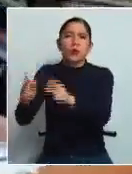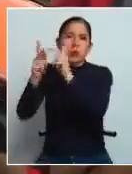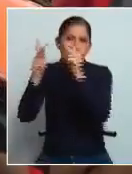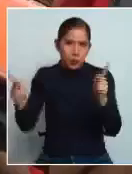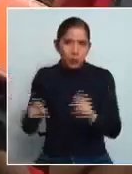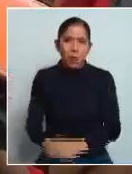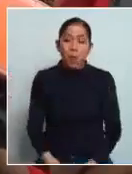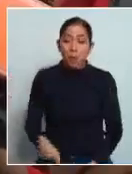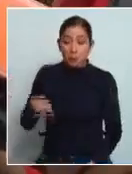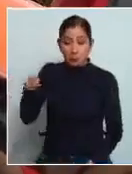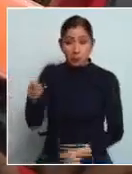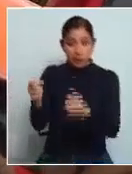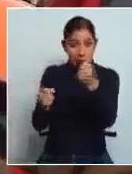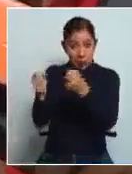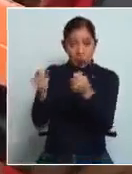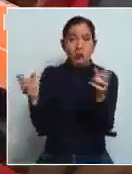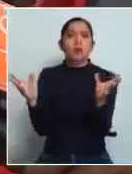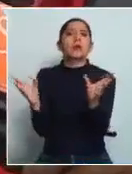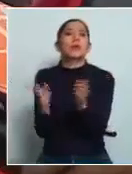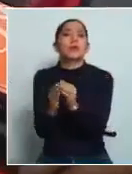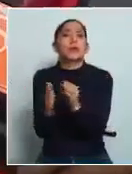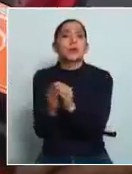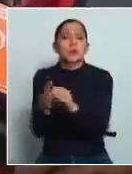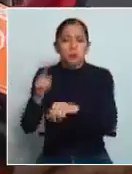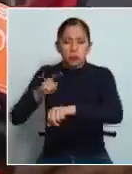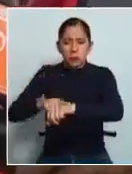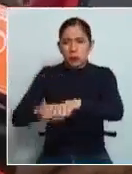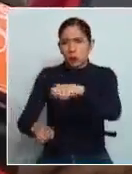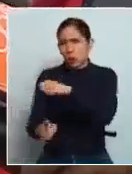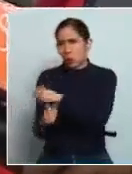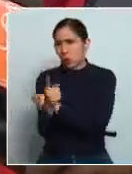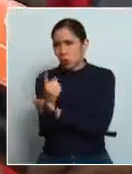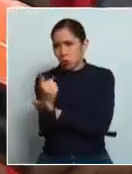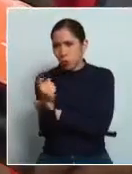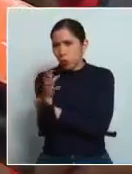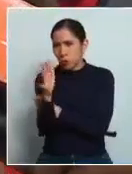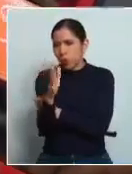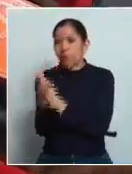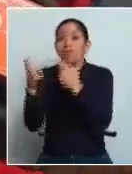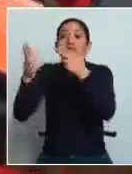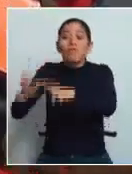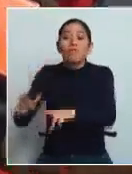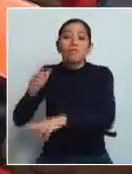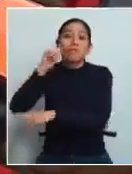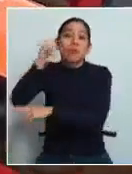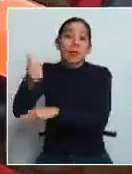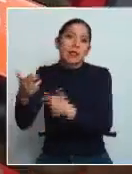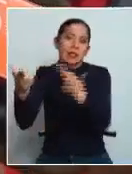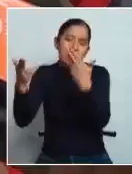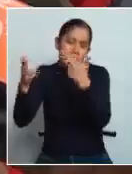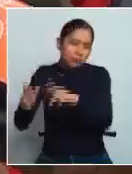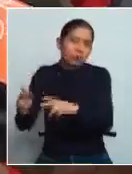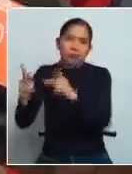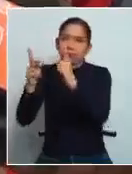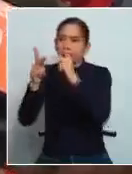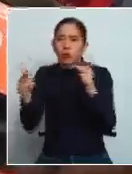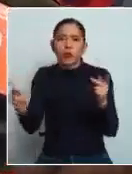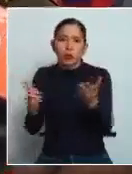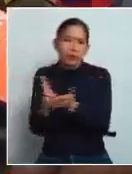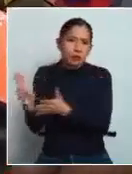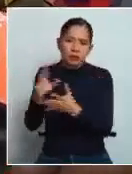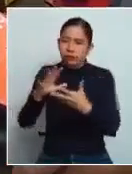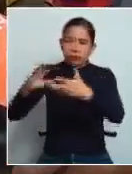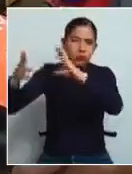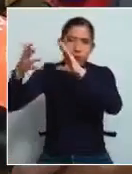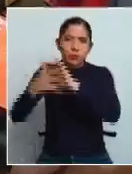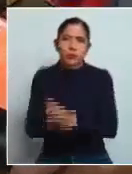se han reunido para conspirar a la 1 de la mañana del día en que se producen estos infaustos hechos. Estamos realizando una serie de estudios